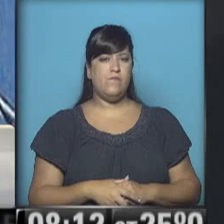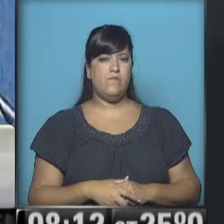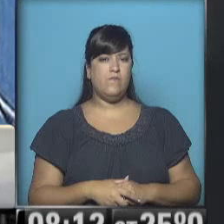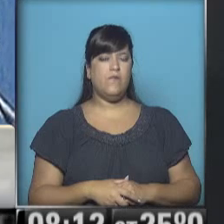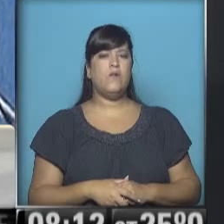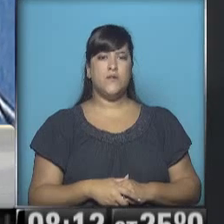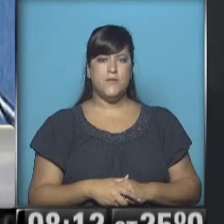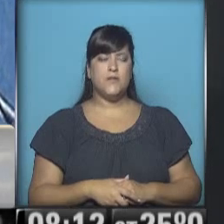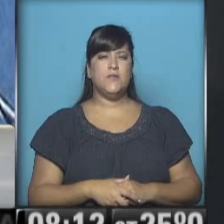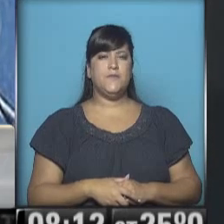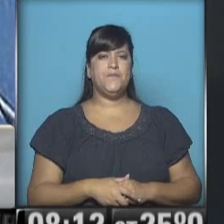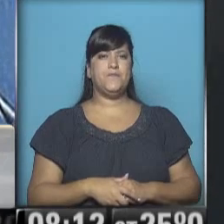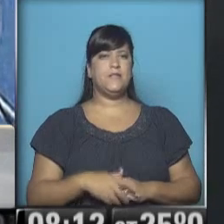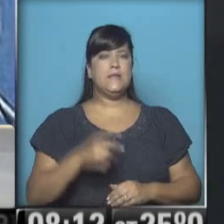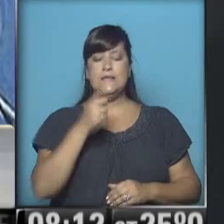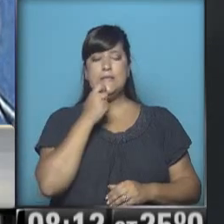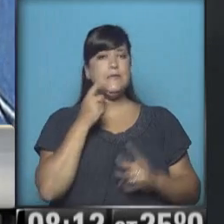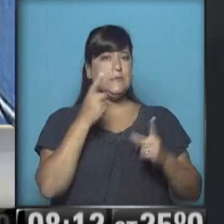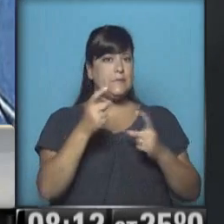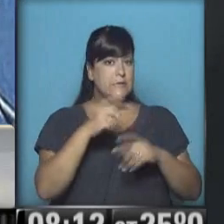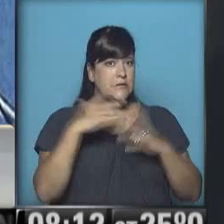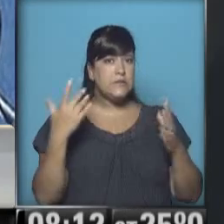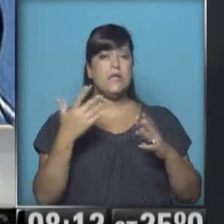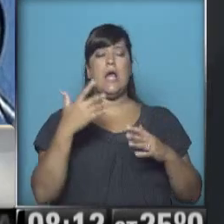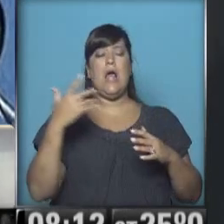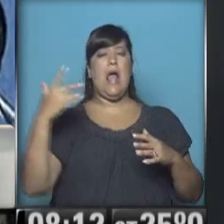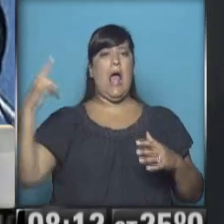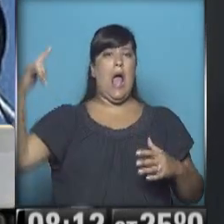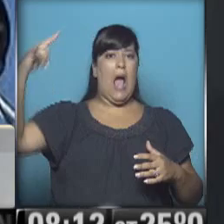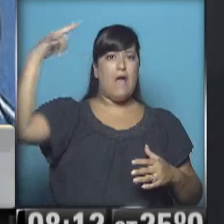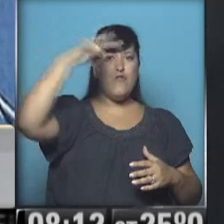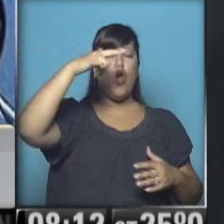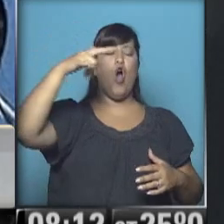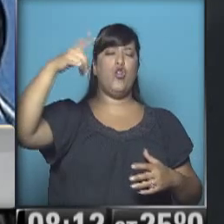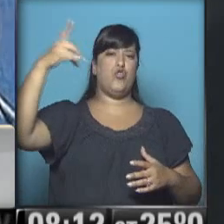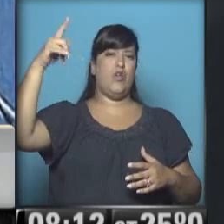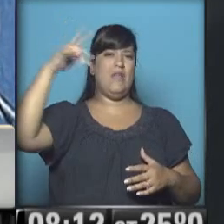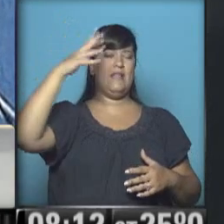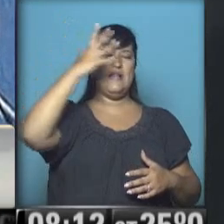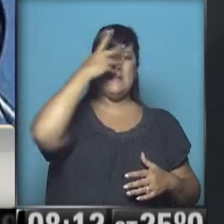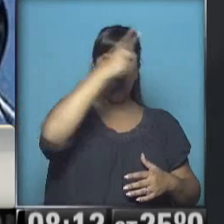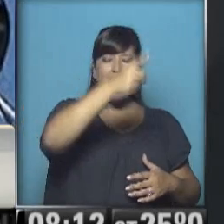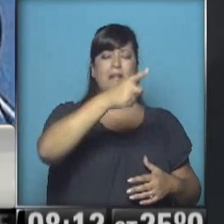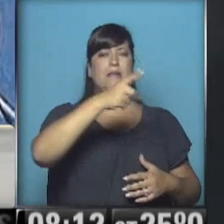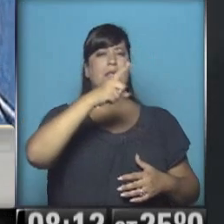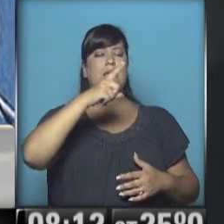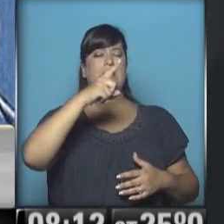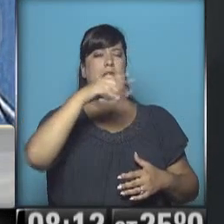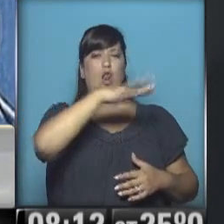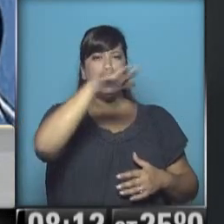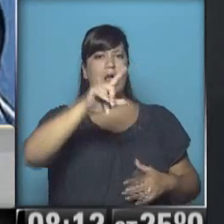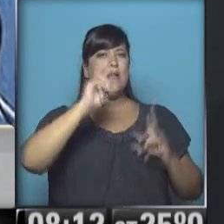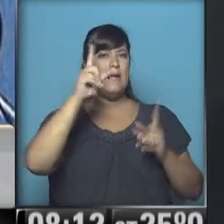poner a disposición tanto de un avión hidrante que estaba en San Martín de los Andes, también hidrantes, dos aviones